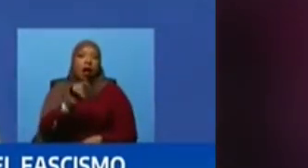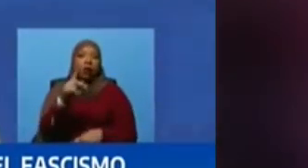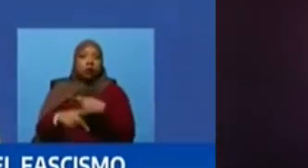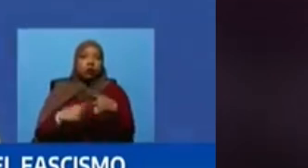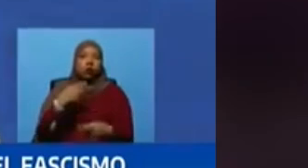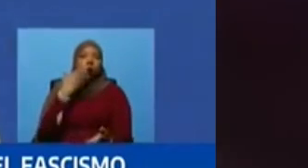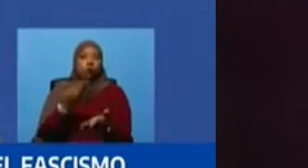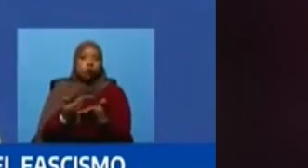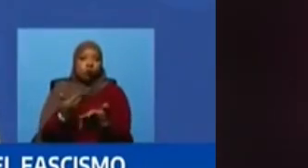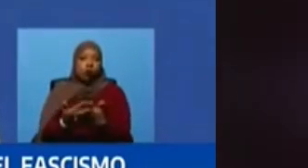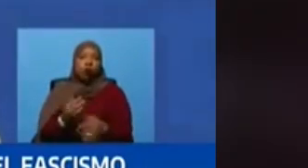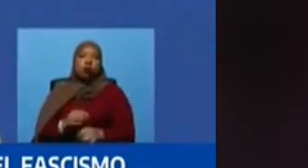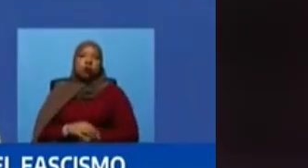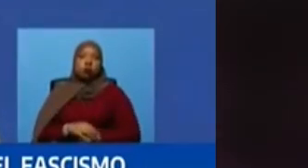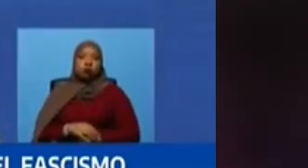propositiva.